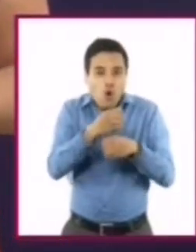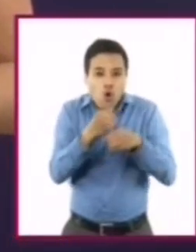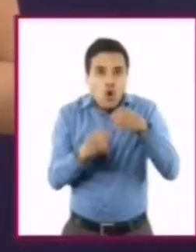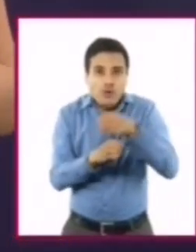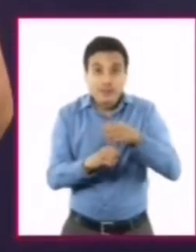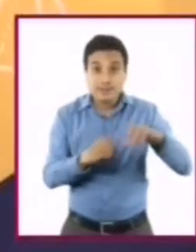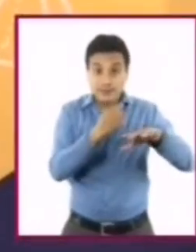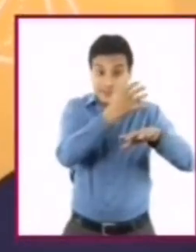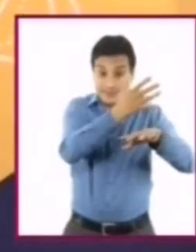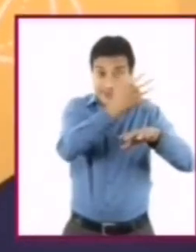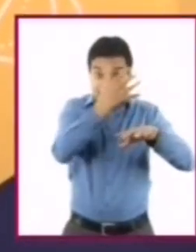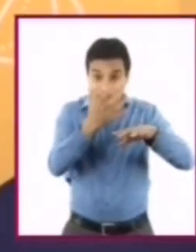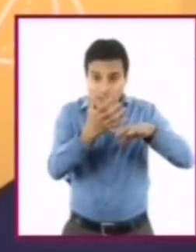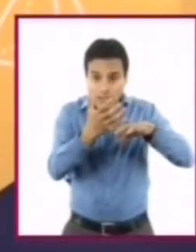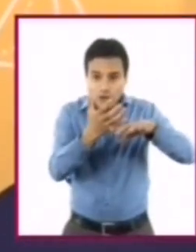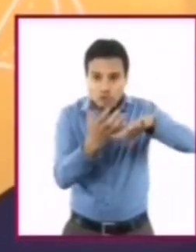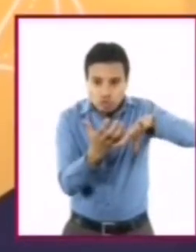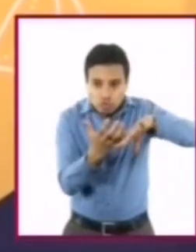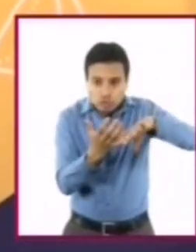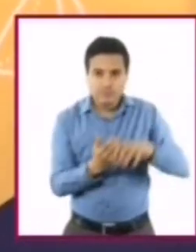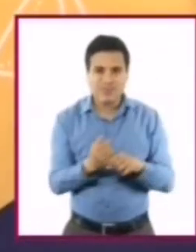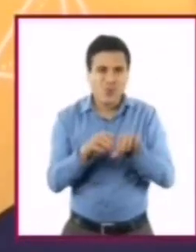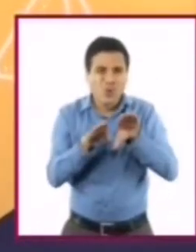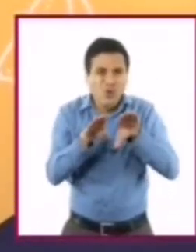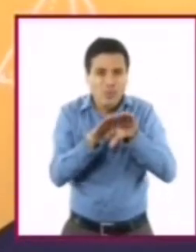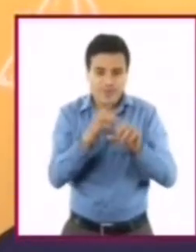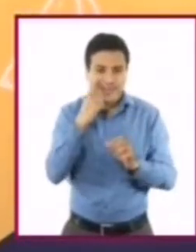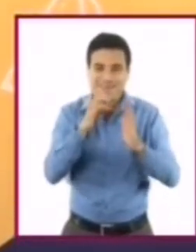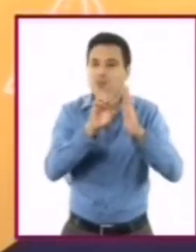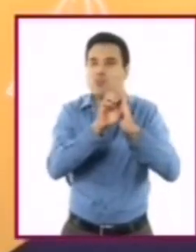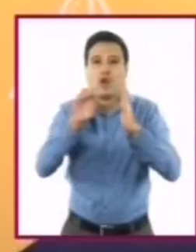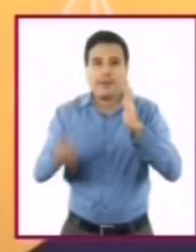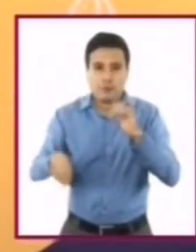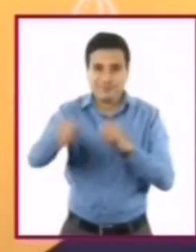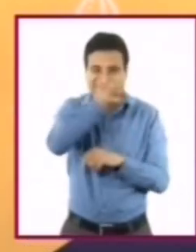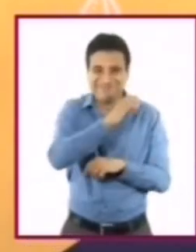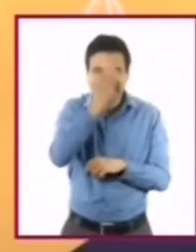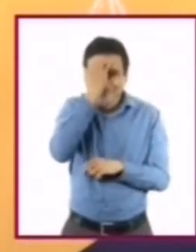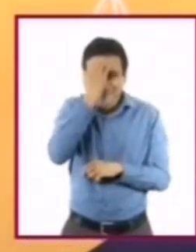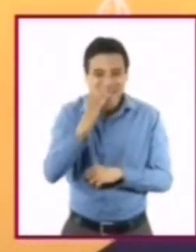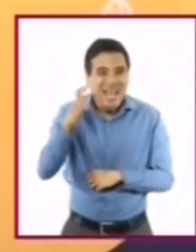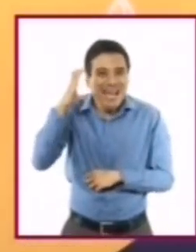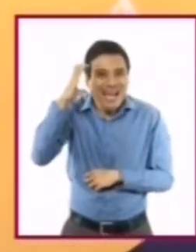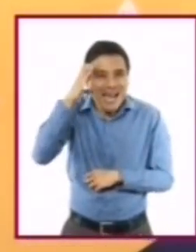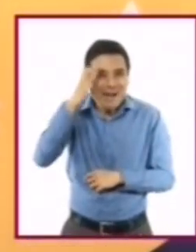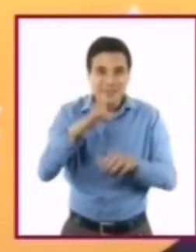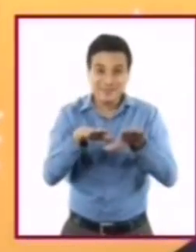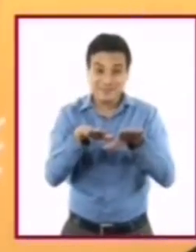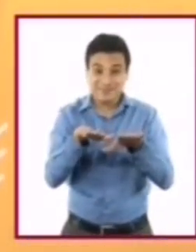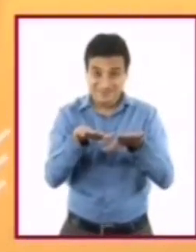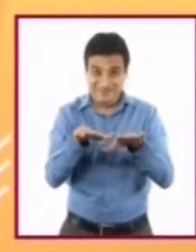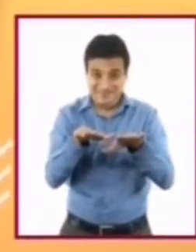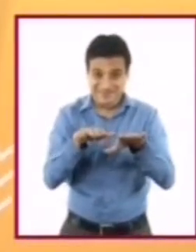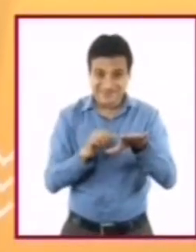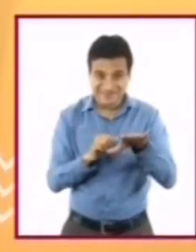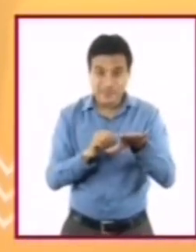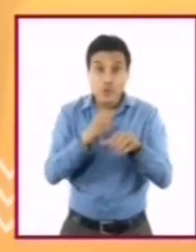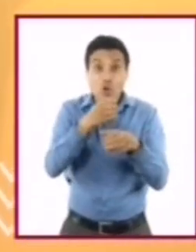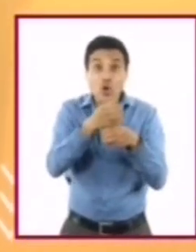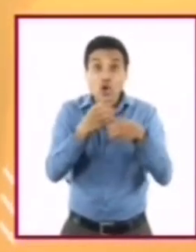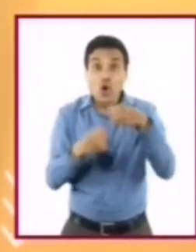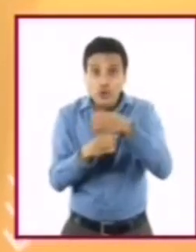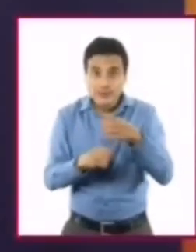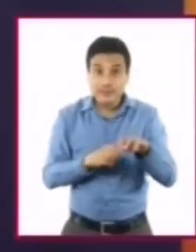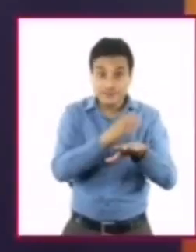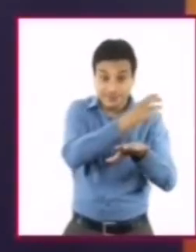manera se deforma? Imaginemos una cama elástica que sufre deformaciones debido a la masa de los cuerpos que se